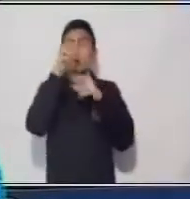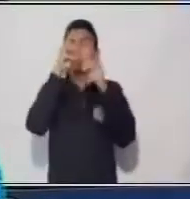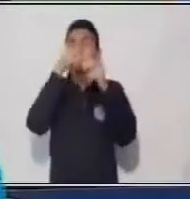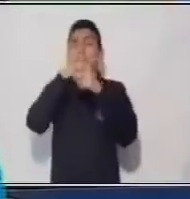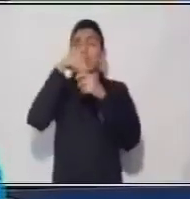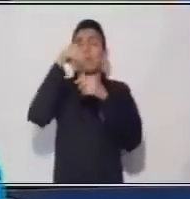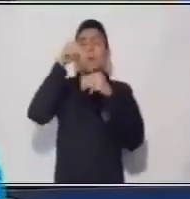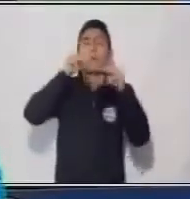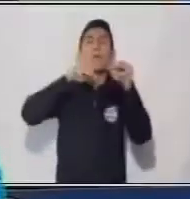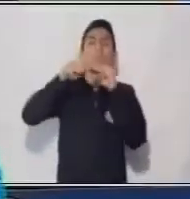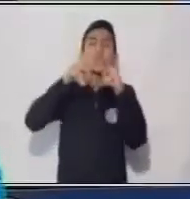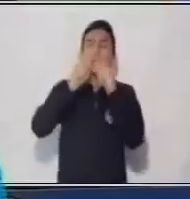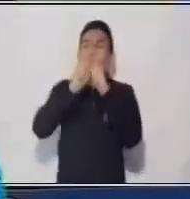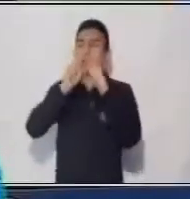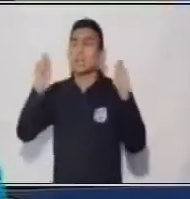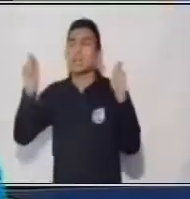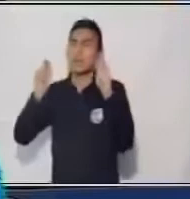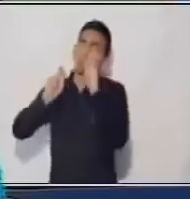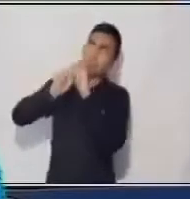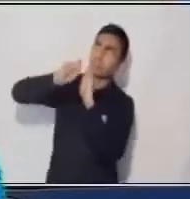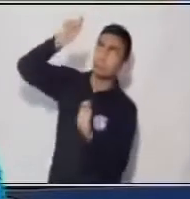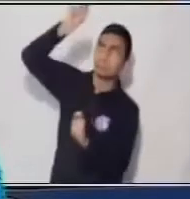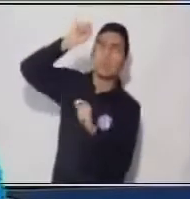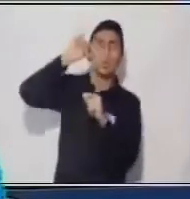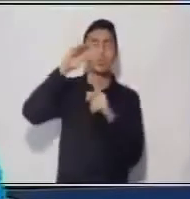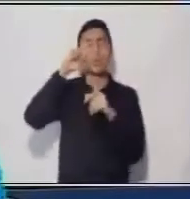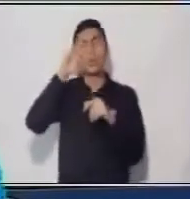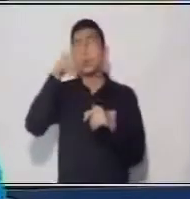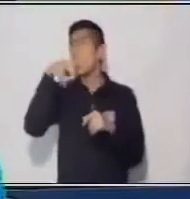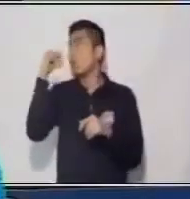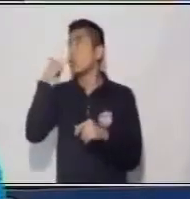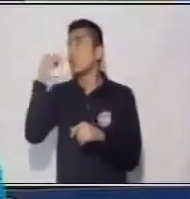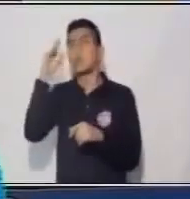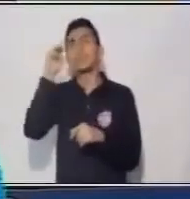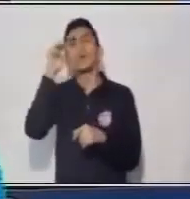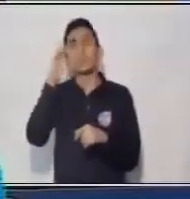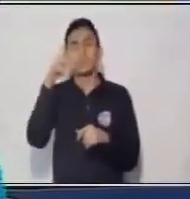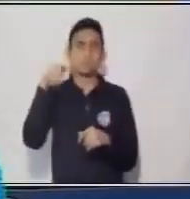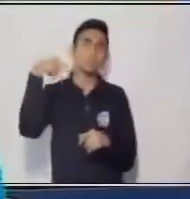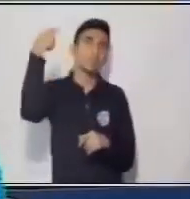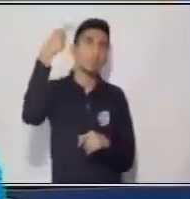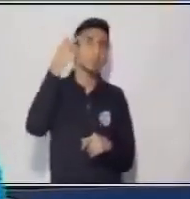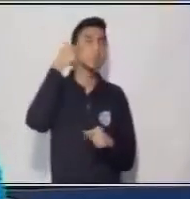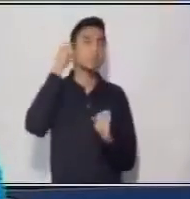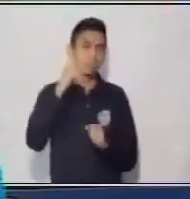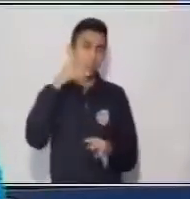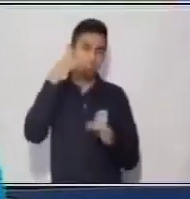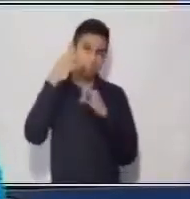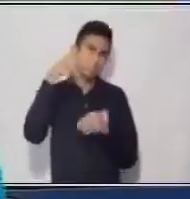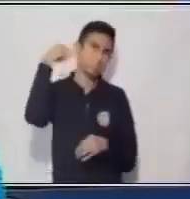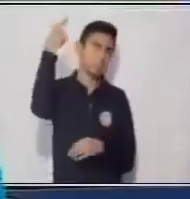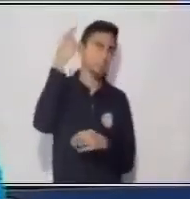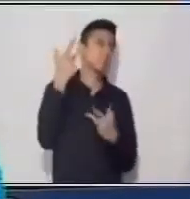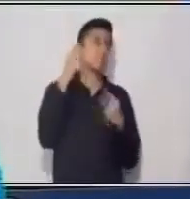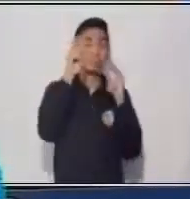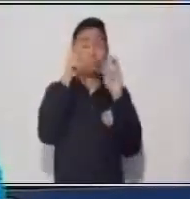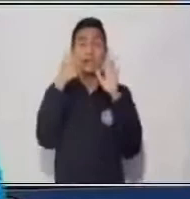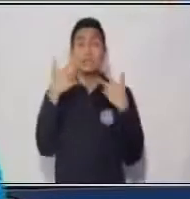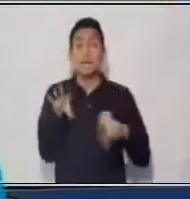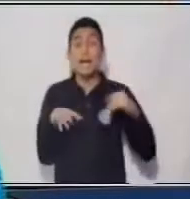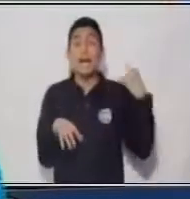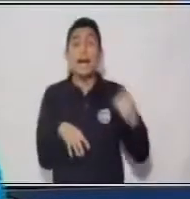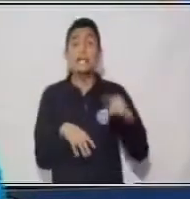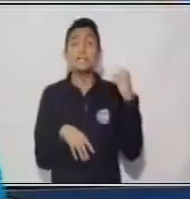rectilíneo uniforme. En próximos programas desarrollaremos el movimiento rectilíneo uniformemente variado, donde ya la aceleración